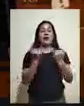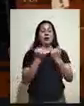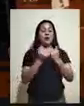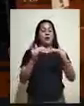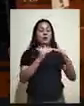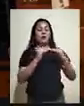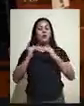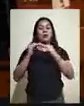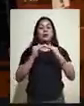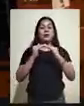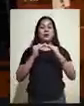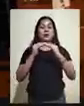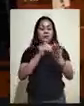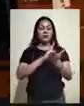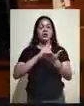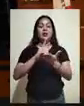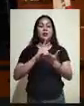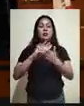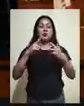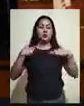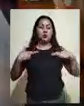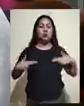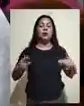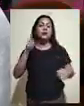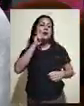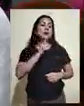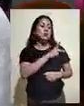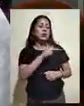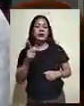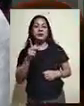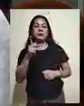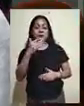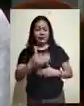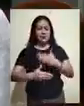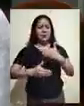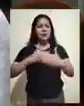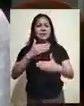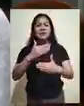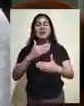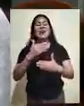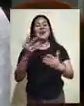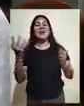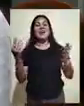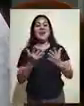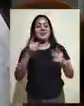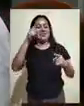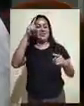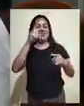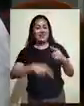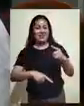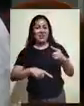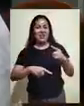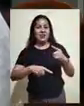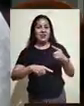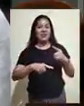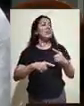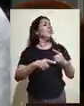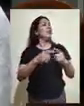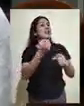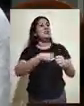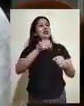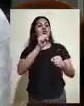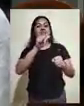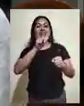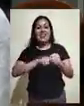ejercicio de los derechos humanos de las mujeres. Este avance permite también terminar con la criminalización legal y